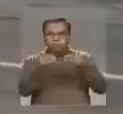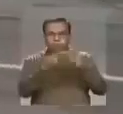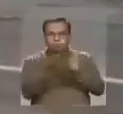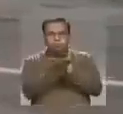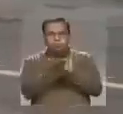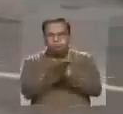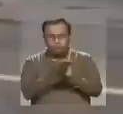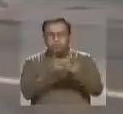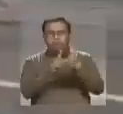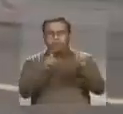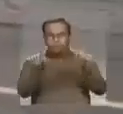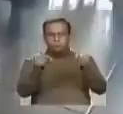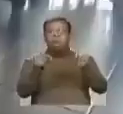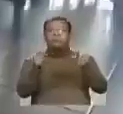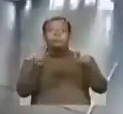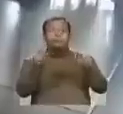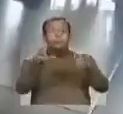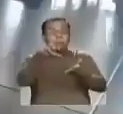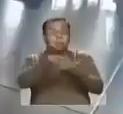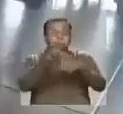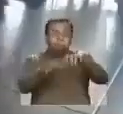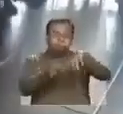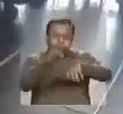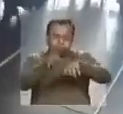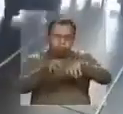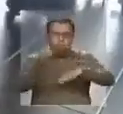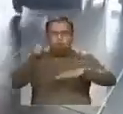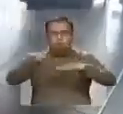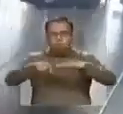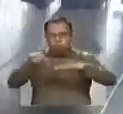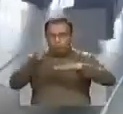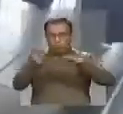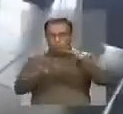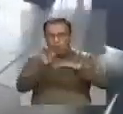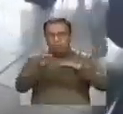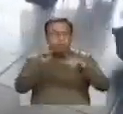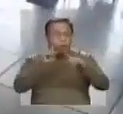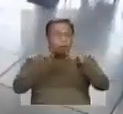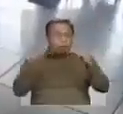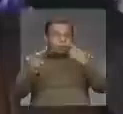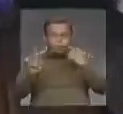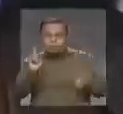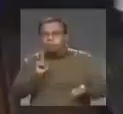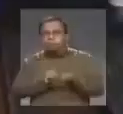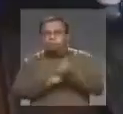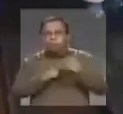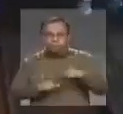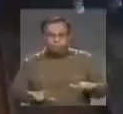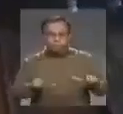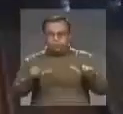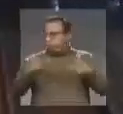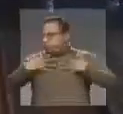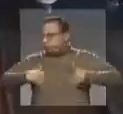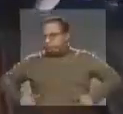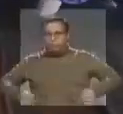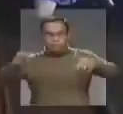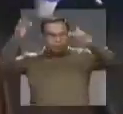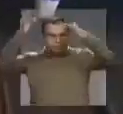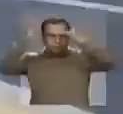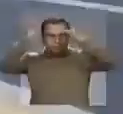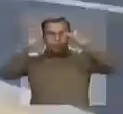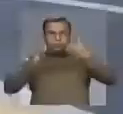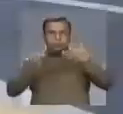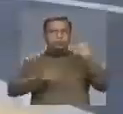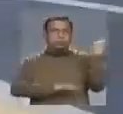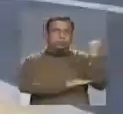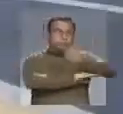la Secretaría de Educación, en las manzanas y en los buses del cuidado, y cumplieron el sueño de verse con toga y birrete. En el